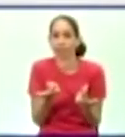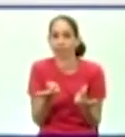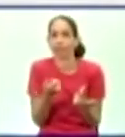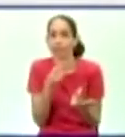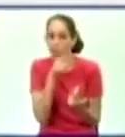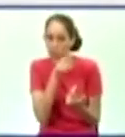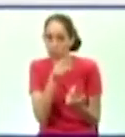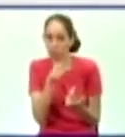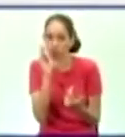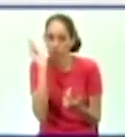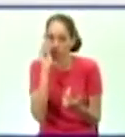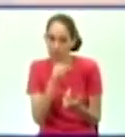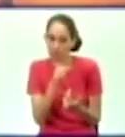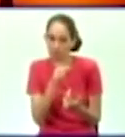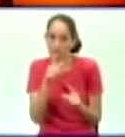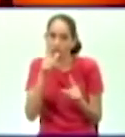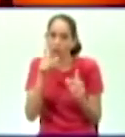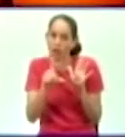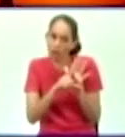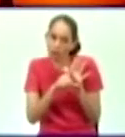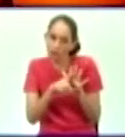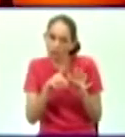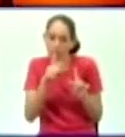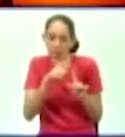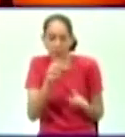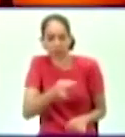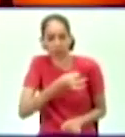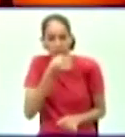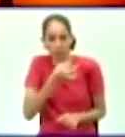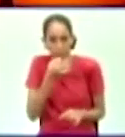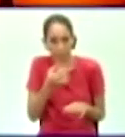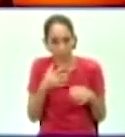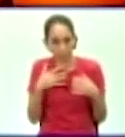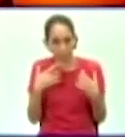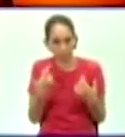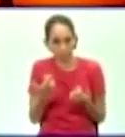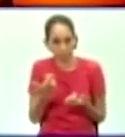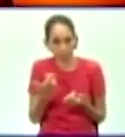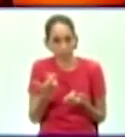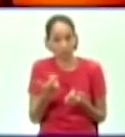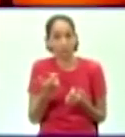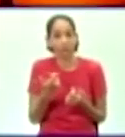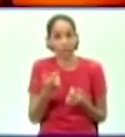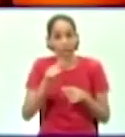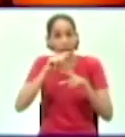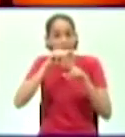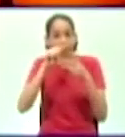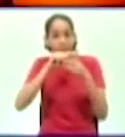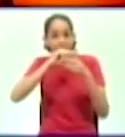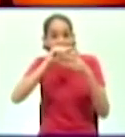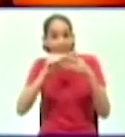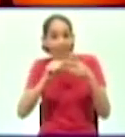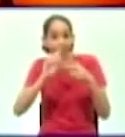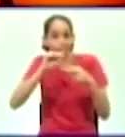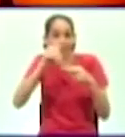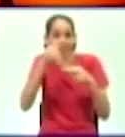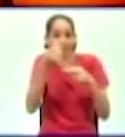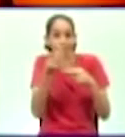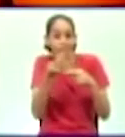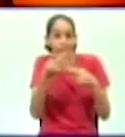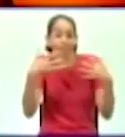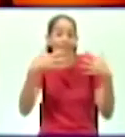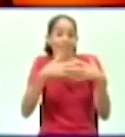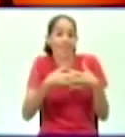el teorema que relaciona el teorema del ángulo exterior, sí, el que relaciona al ángulo exterior con los